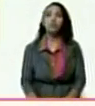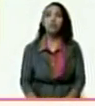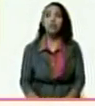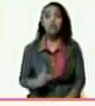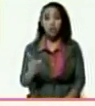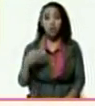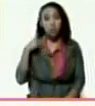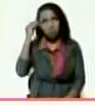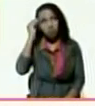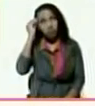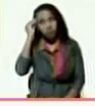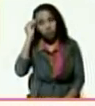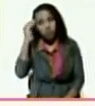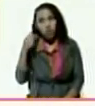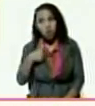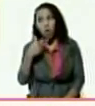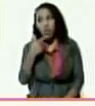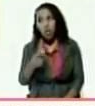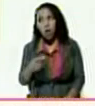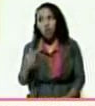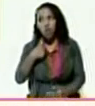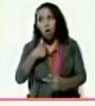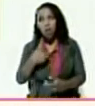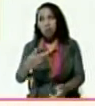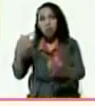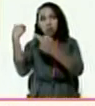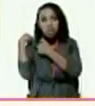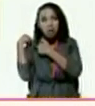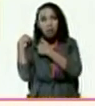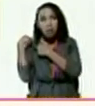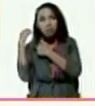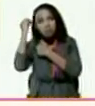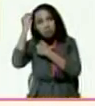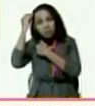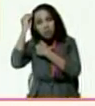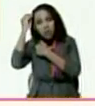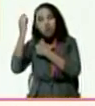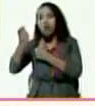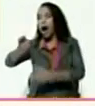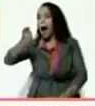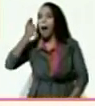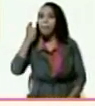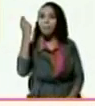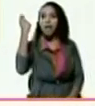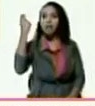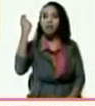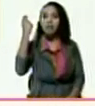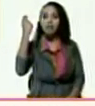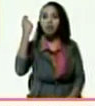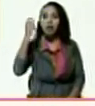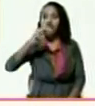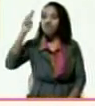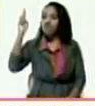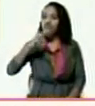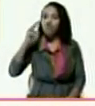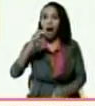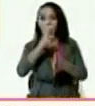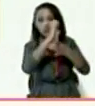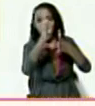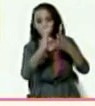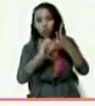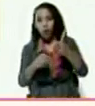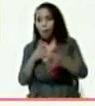creo que lo digo con absoluta responsabilidad, nunca ha habido una estructura